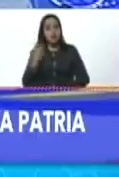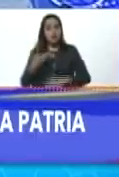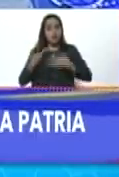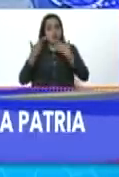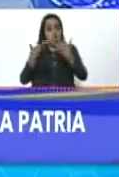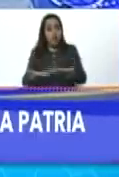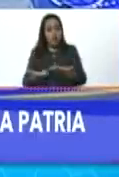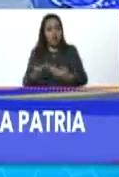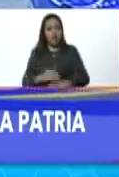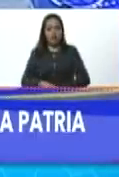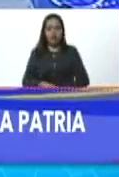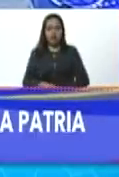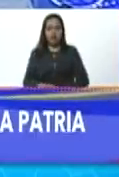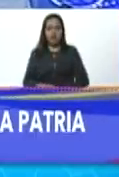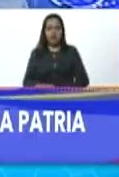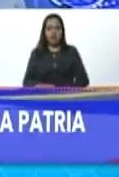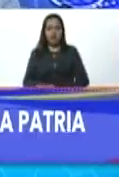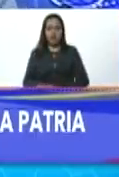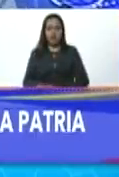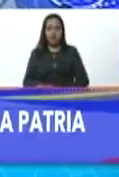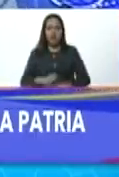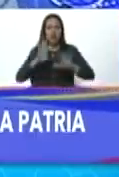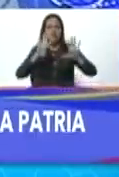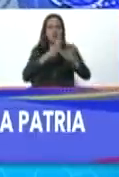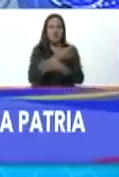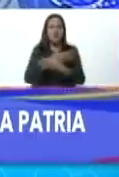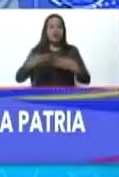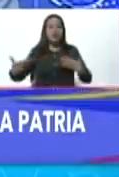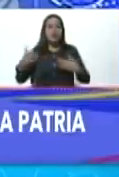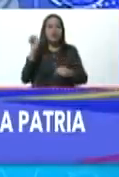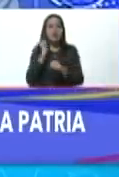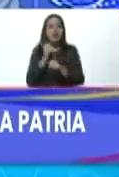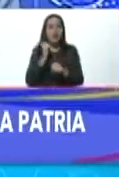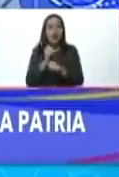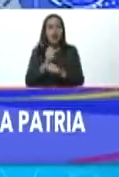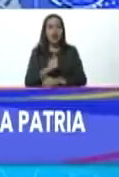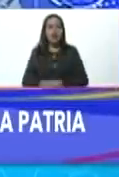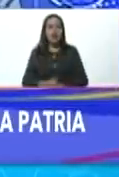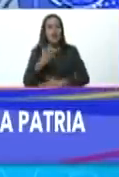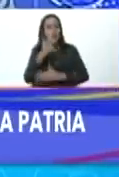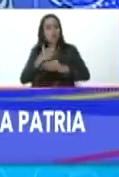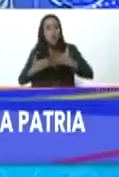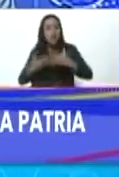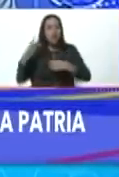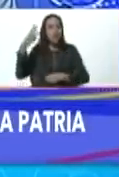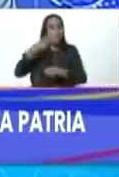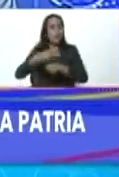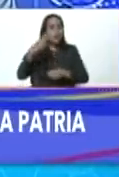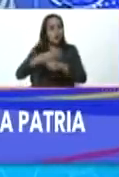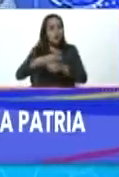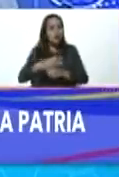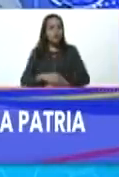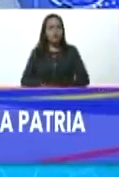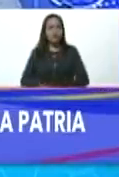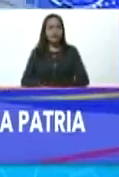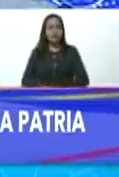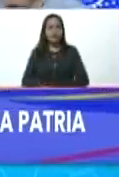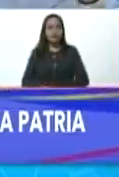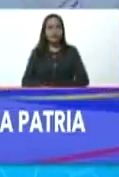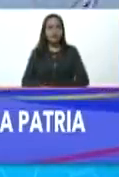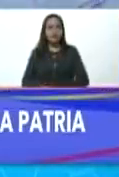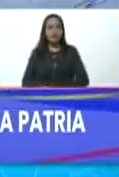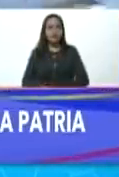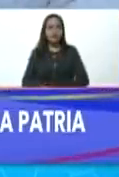regalé a 9 millones de trabajadores medio petro. Bueno, la